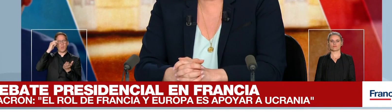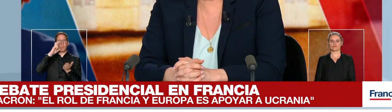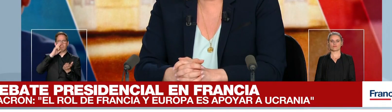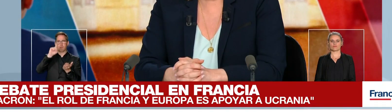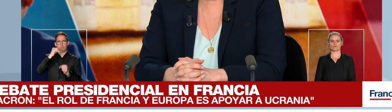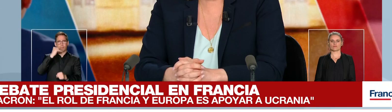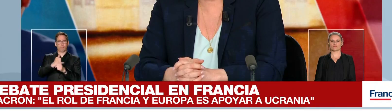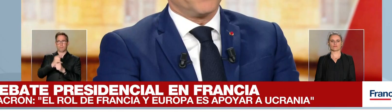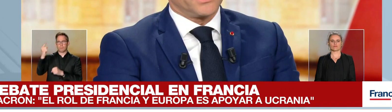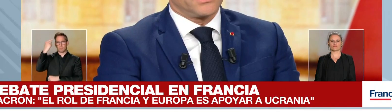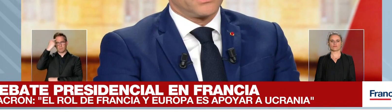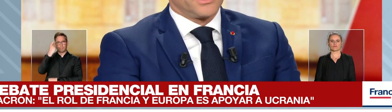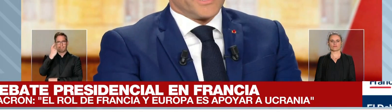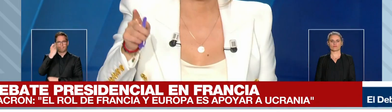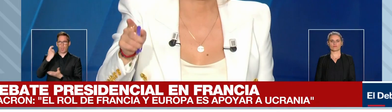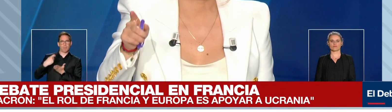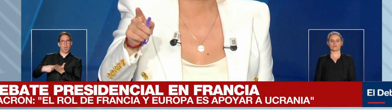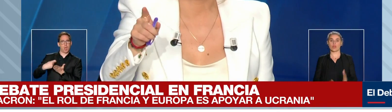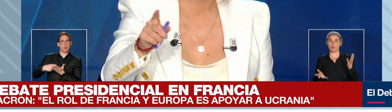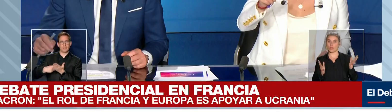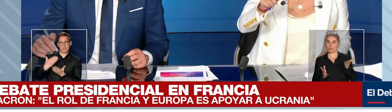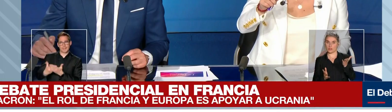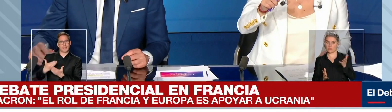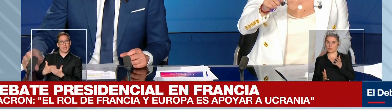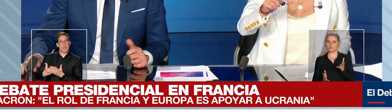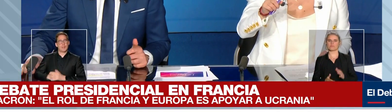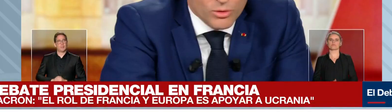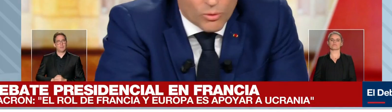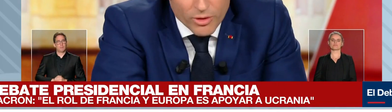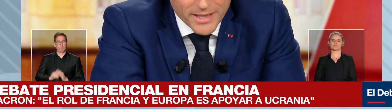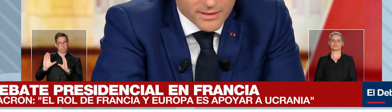su banquero cuando habla de Rusia. Y ese es el problema, señora Le Pen. Y